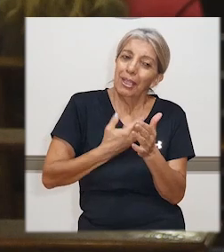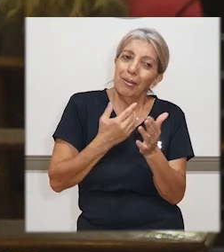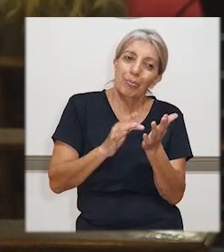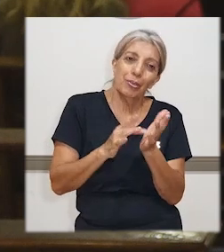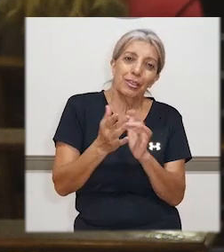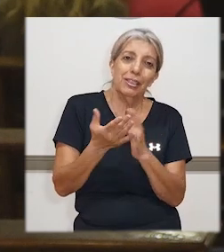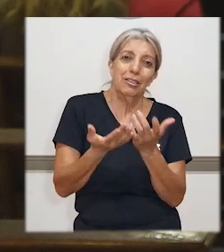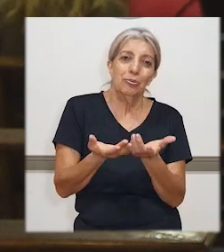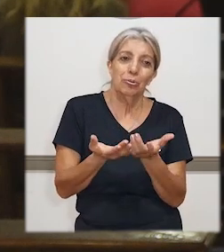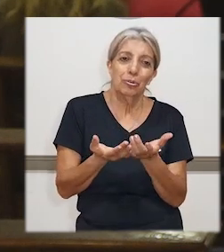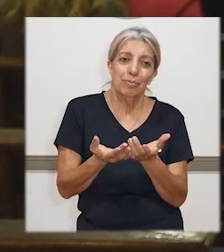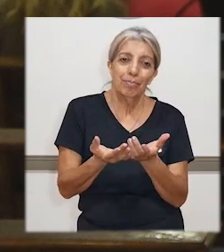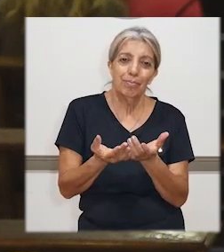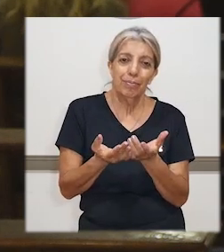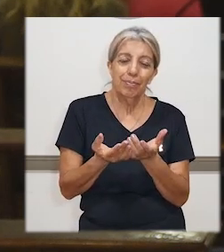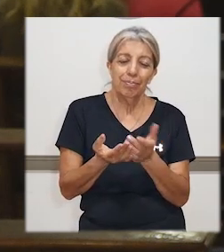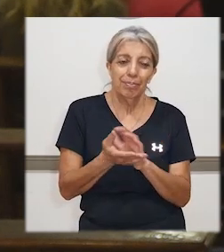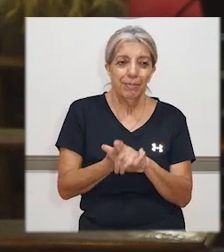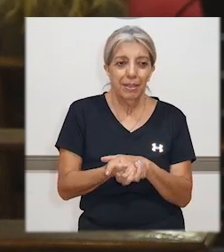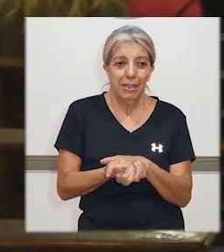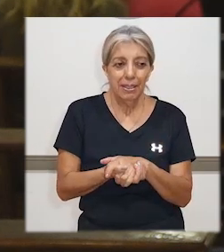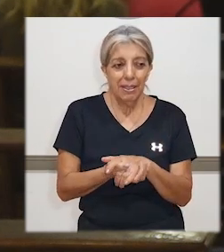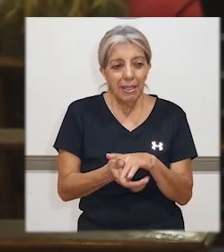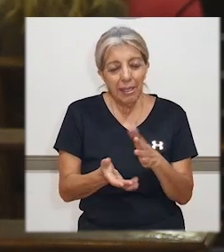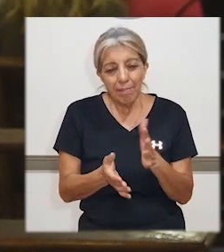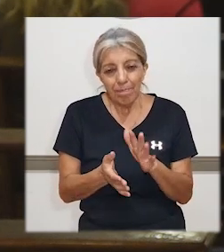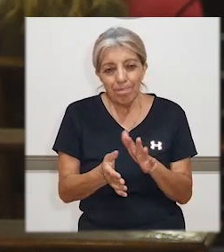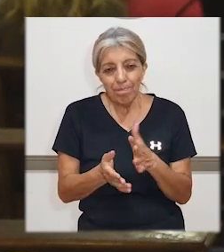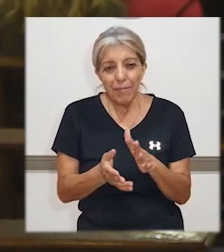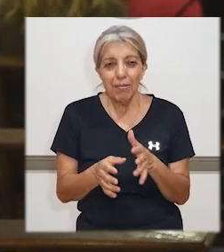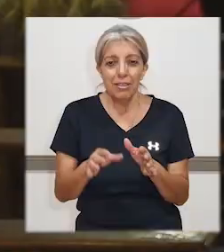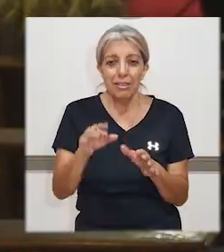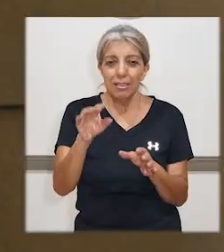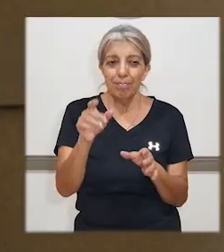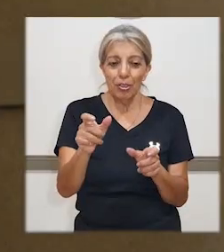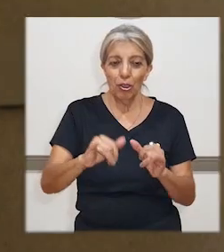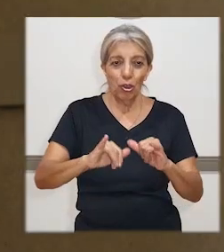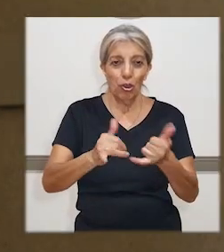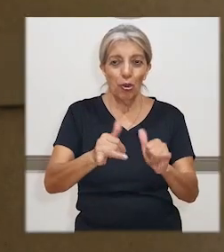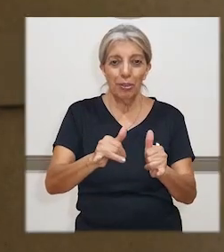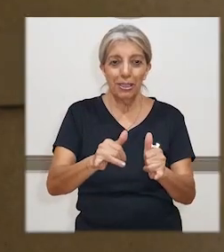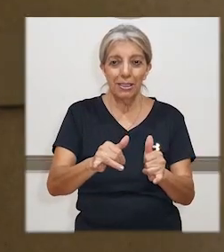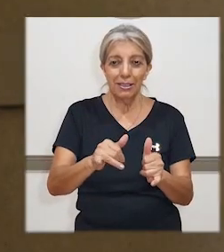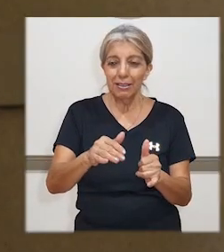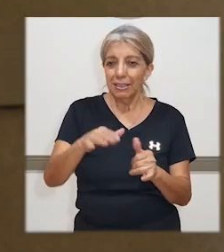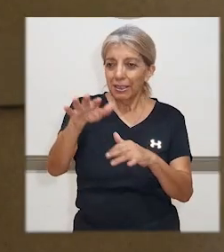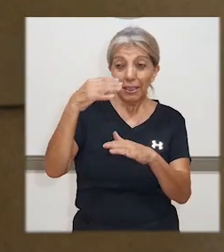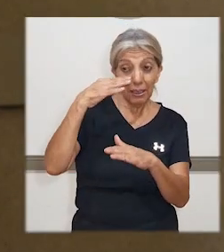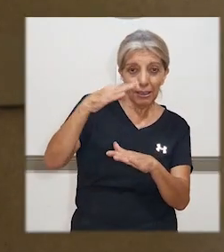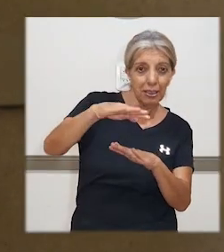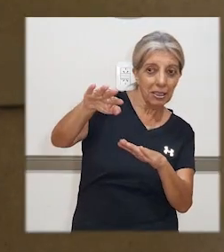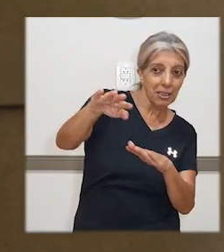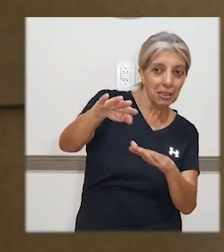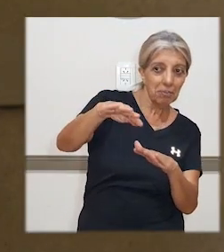somos llamados en las distintas vocaciones, sí estamos provocados a hacer que todos los que están afuera de